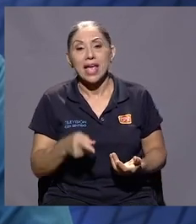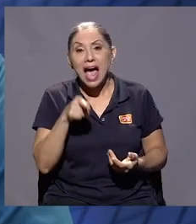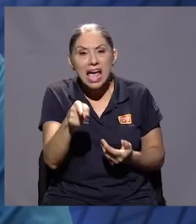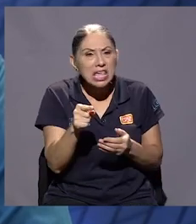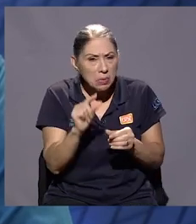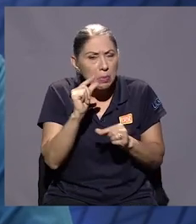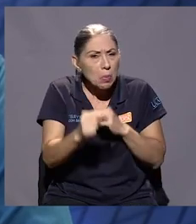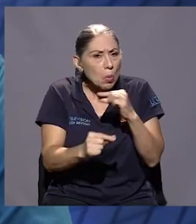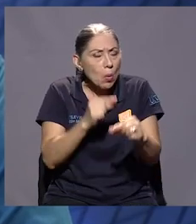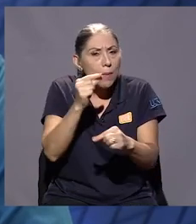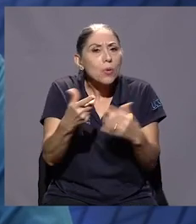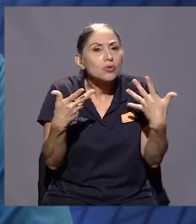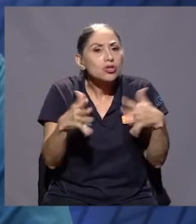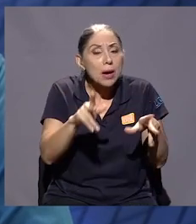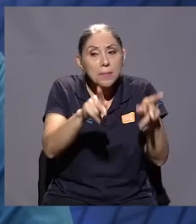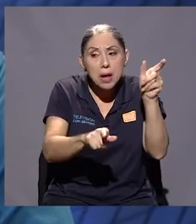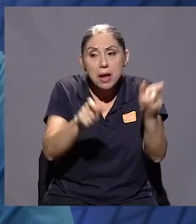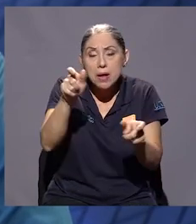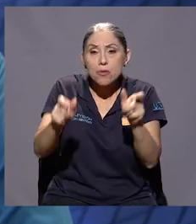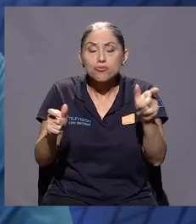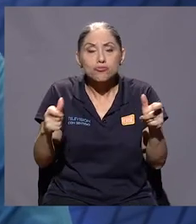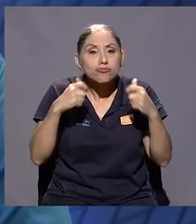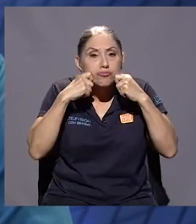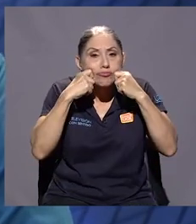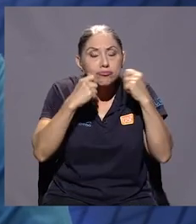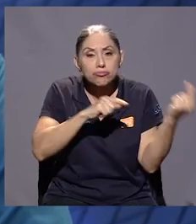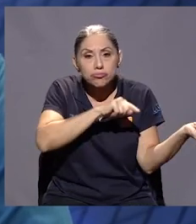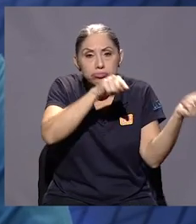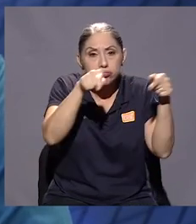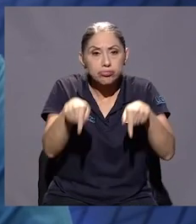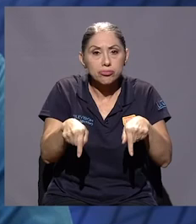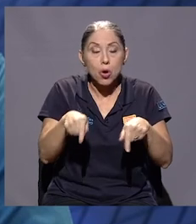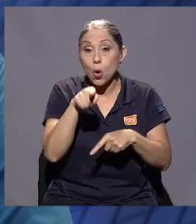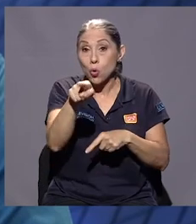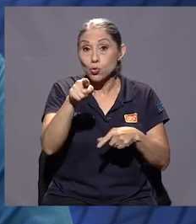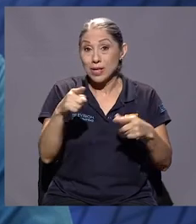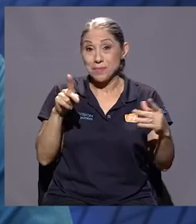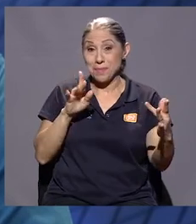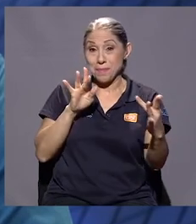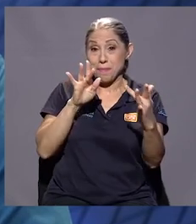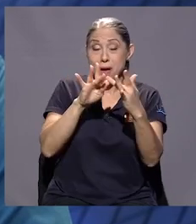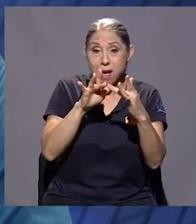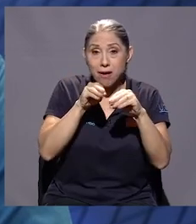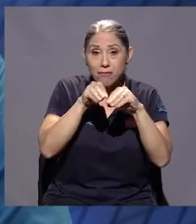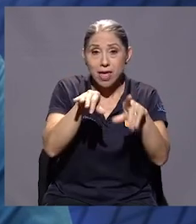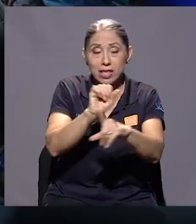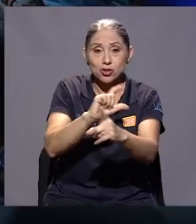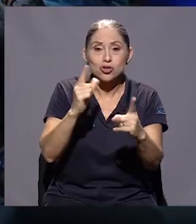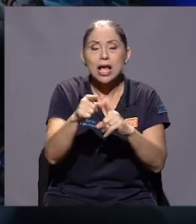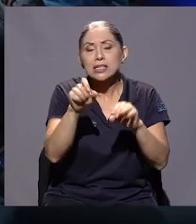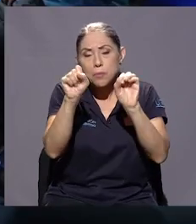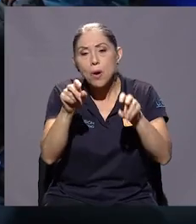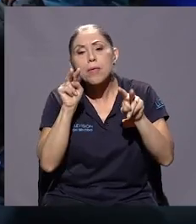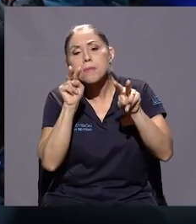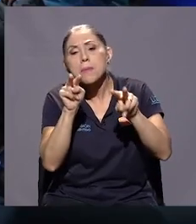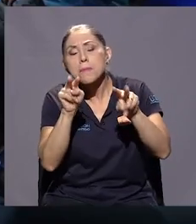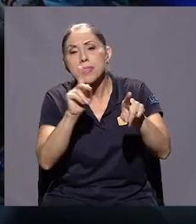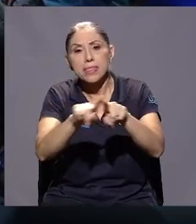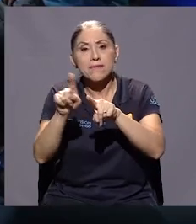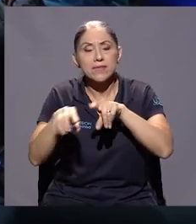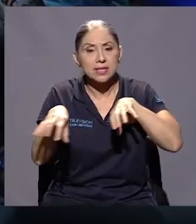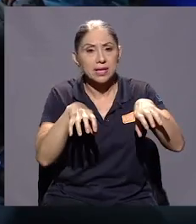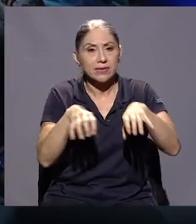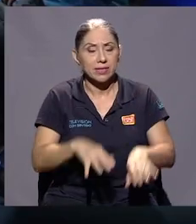entonces de una manera literaria que nosotros en nuestras redes sociales para estar informados de las diferentes actividades gracias a alonso